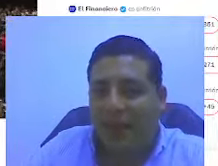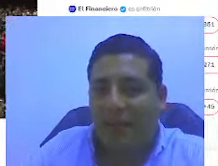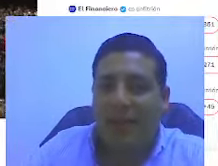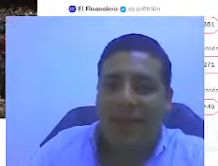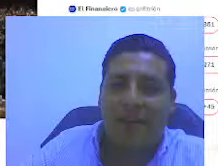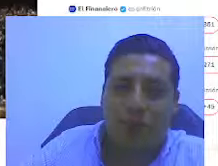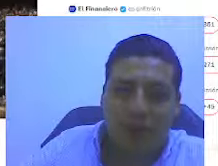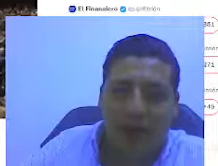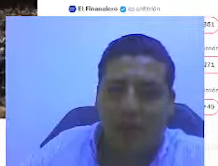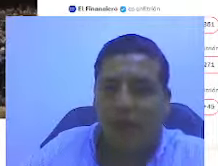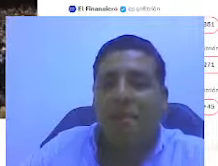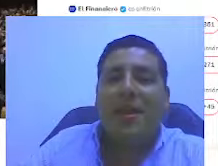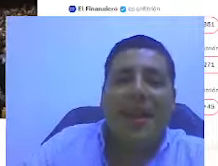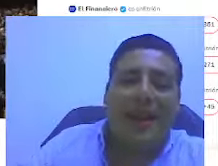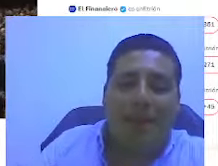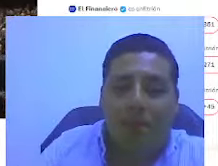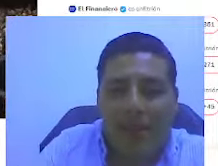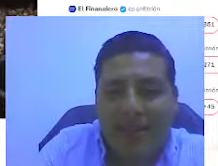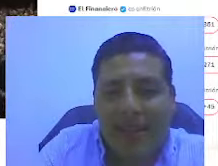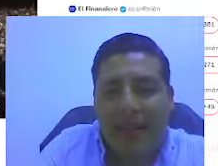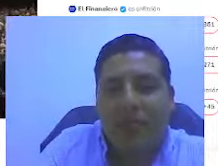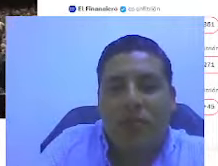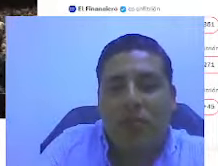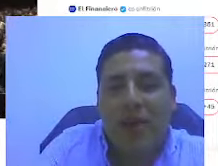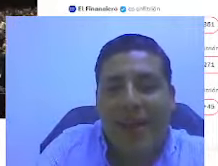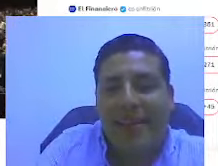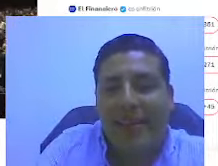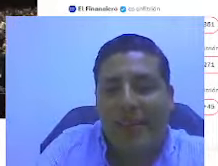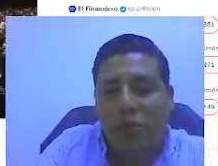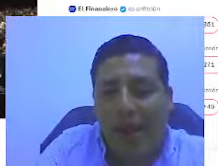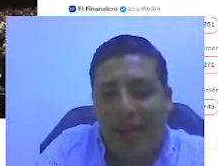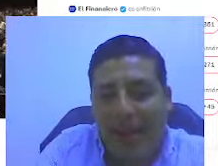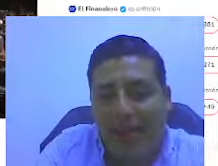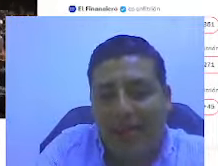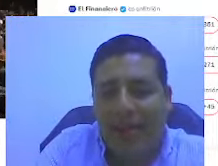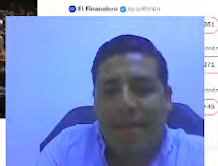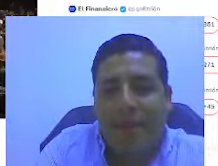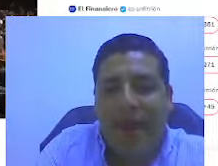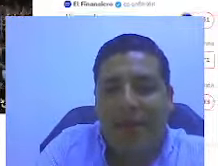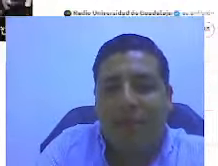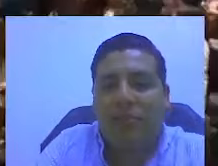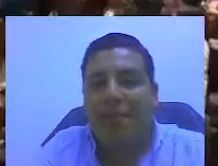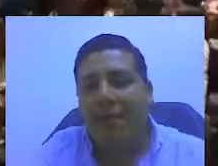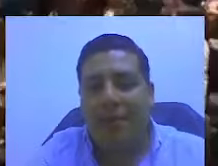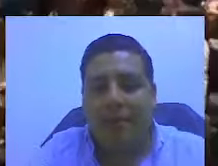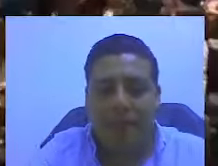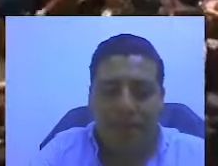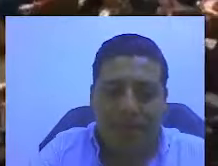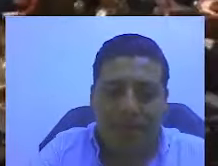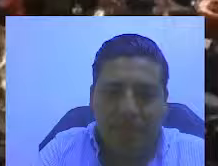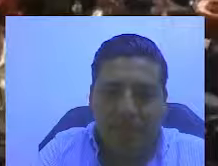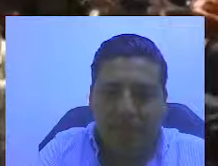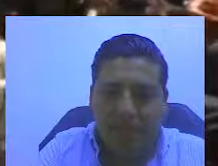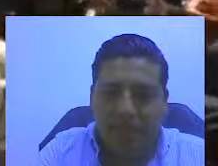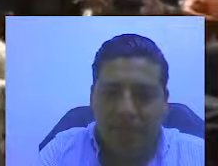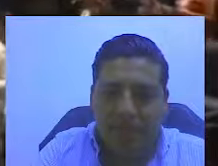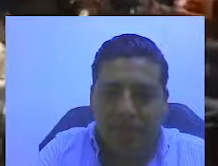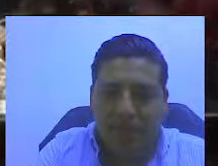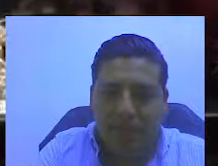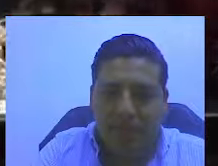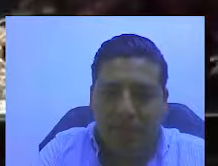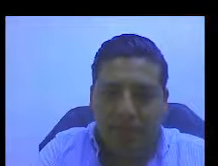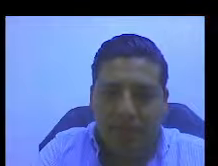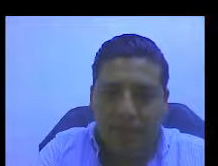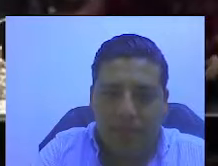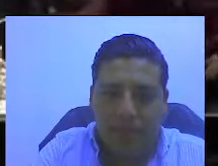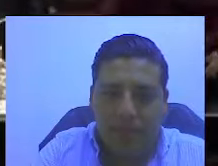presidente de la cámara de diputados en la política no hay casualidades veamos el video de